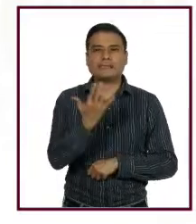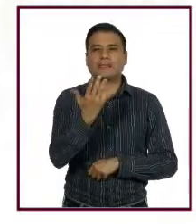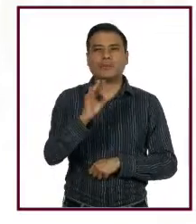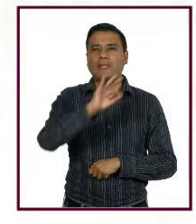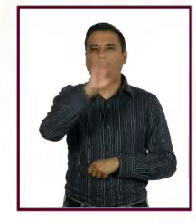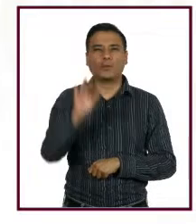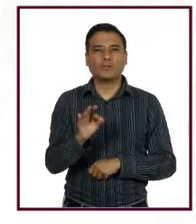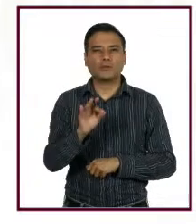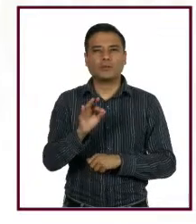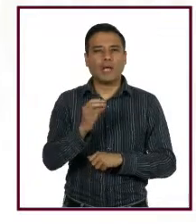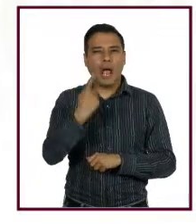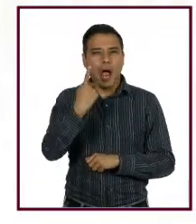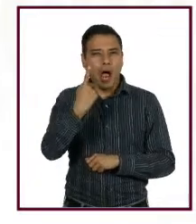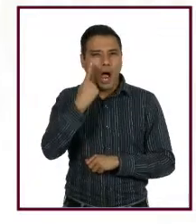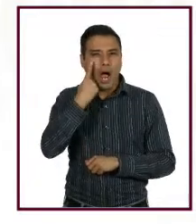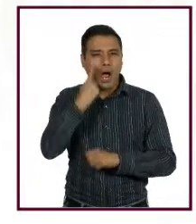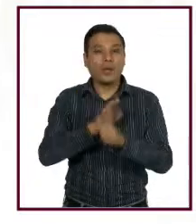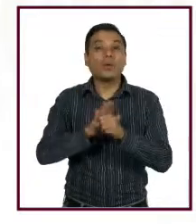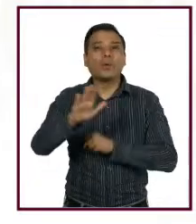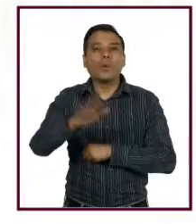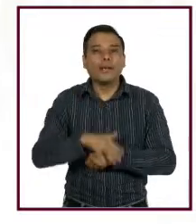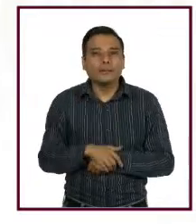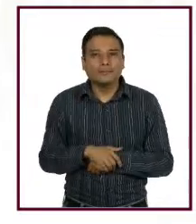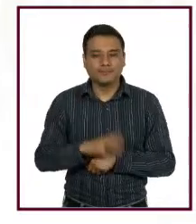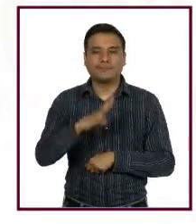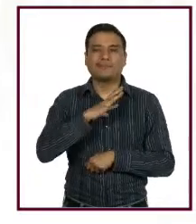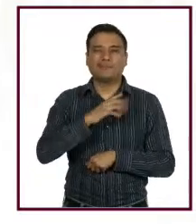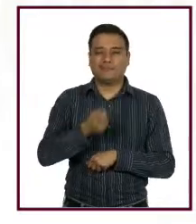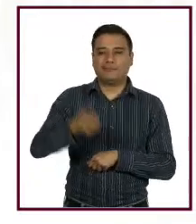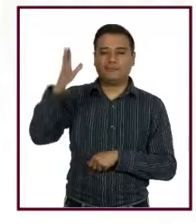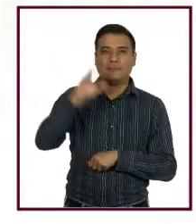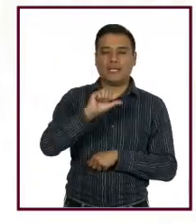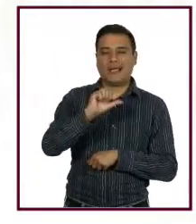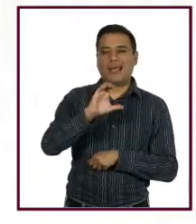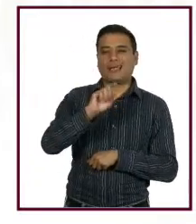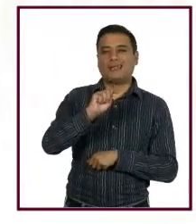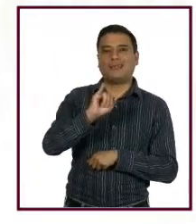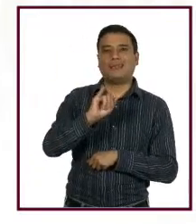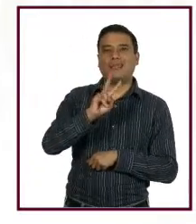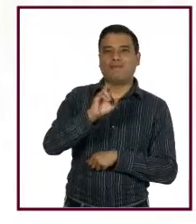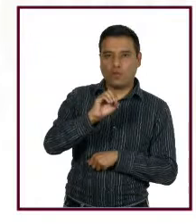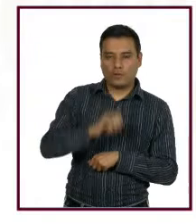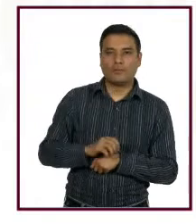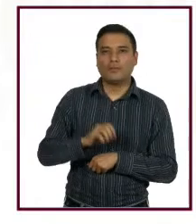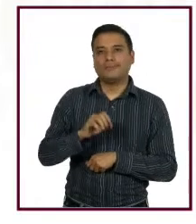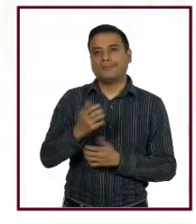los disolventes volátiles, el que llaman activo o en general los solventes. Después el